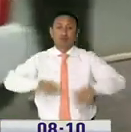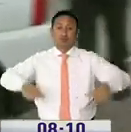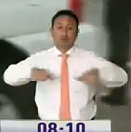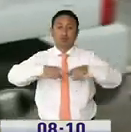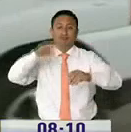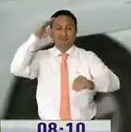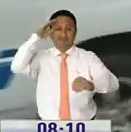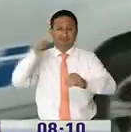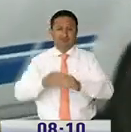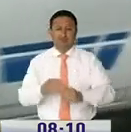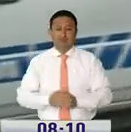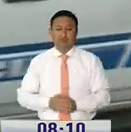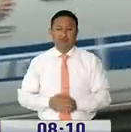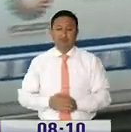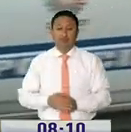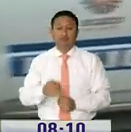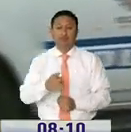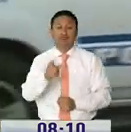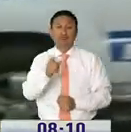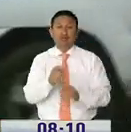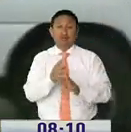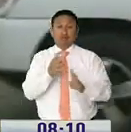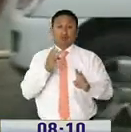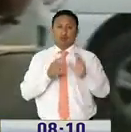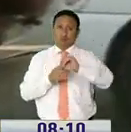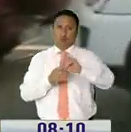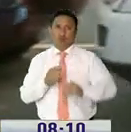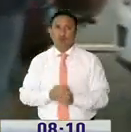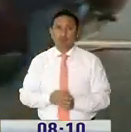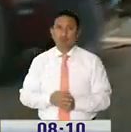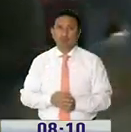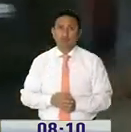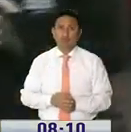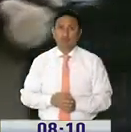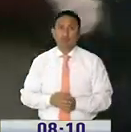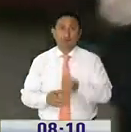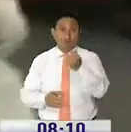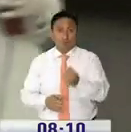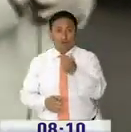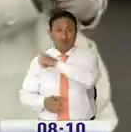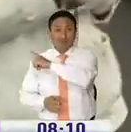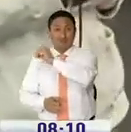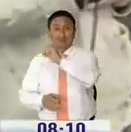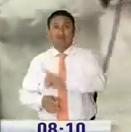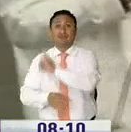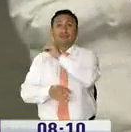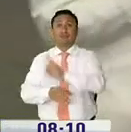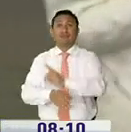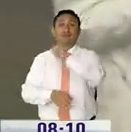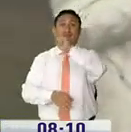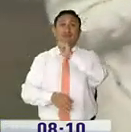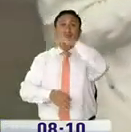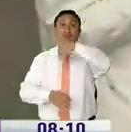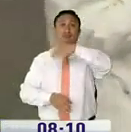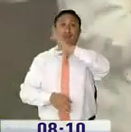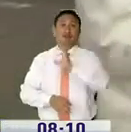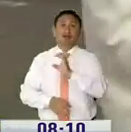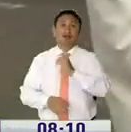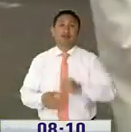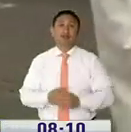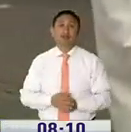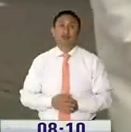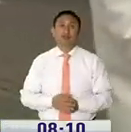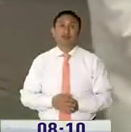el objetivo de evitar la aglomeración de personas, y en especial, Estefanía, muy buenos días, ella es la directora de la Agencia Metropolitana de Control, porque